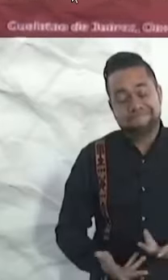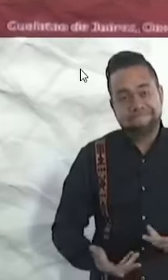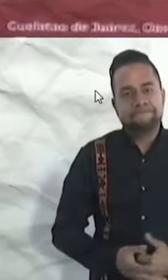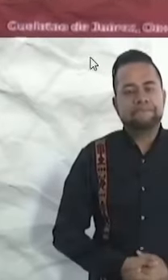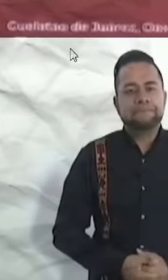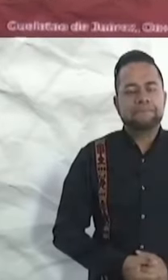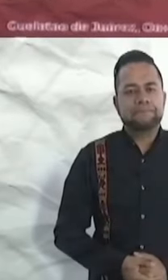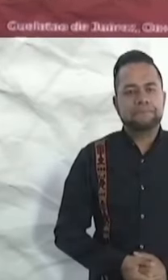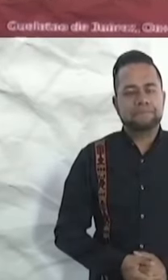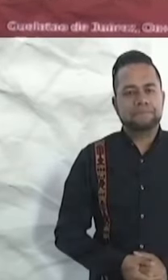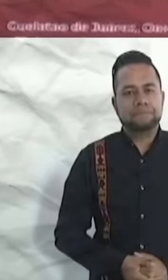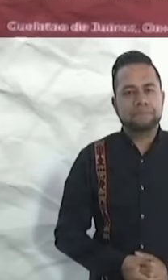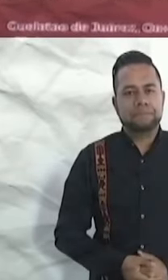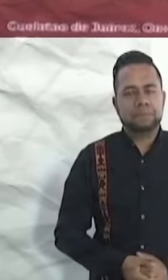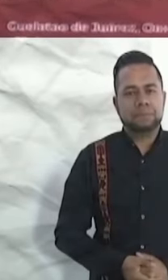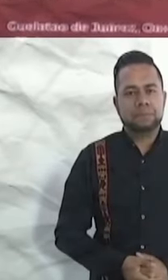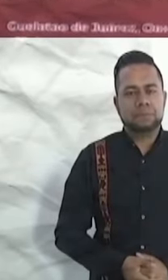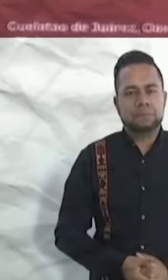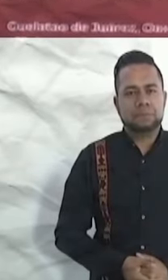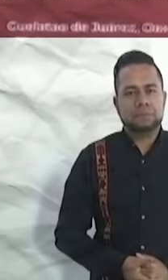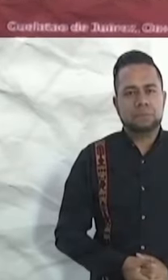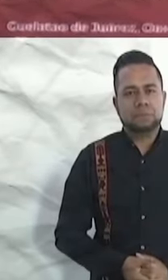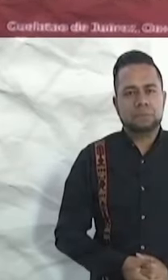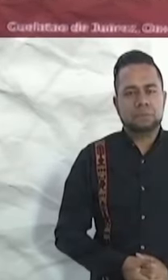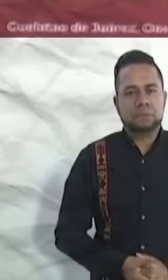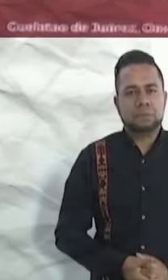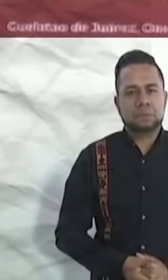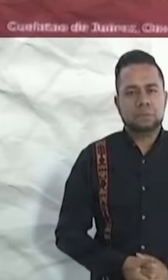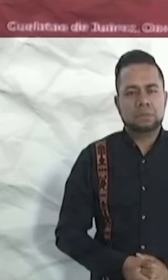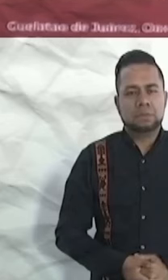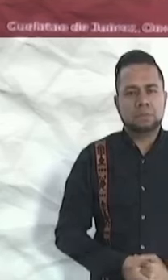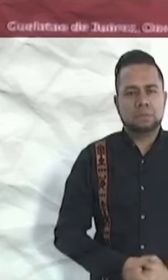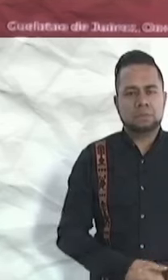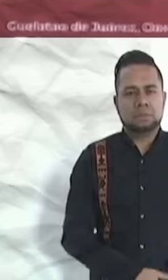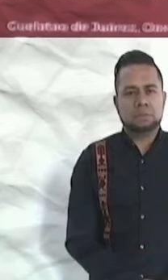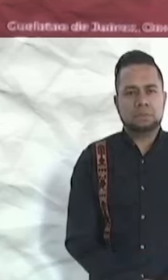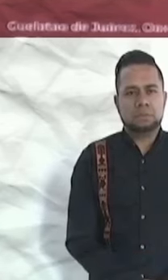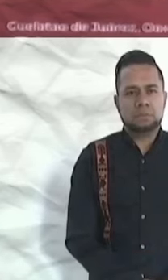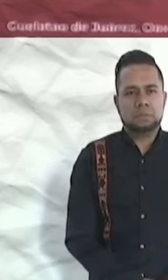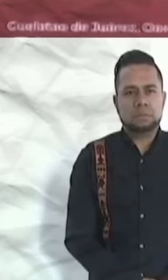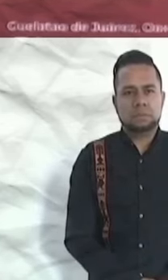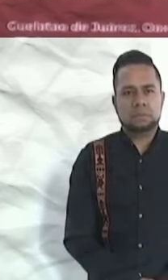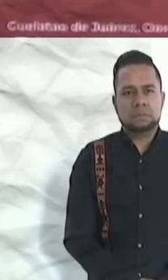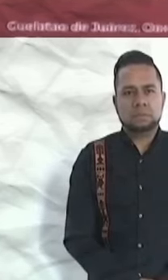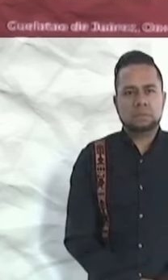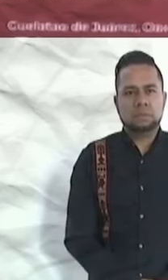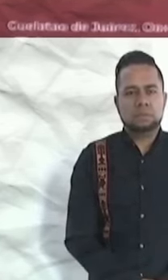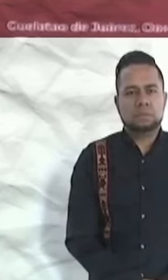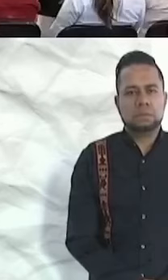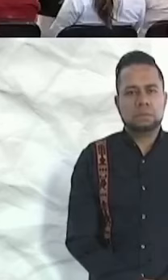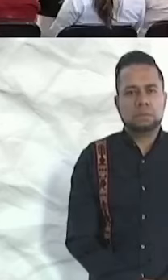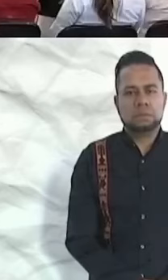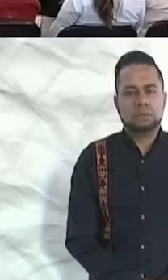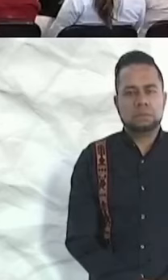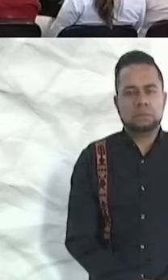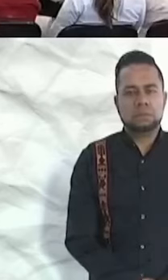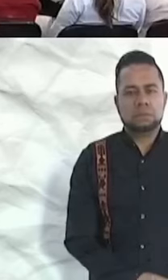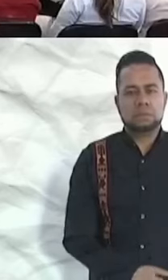¡Ay, no! ¡No, no! ¡Me destrozás, AMLO! ¡Me destruís!